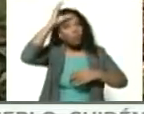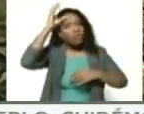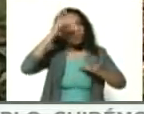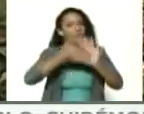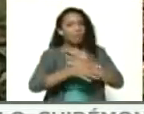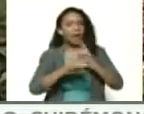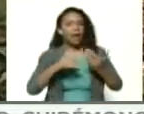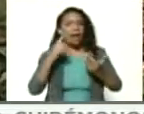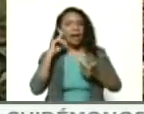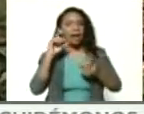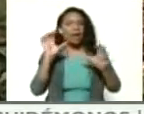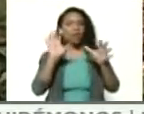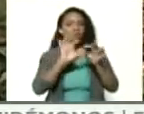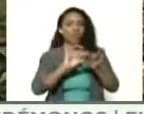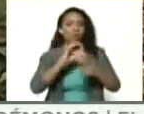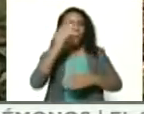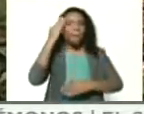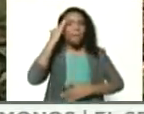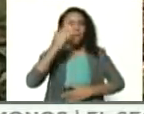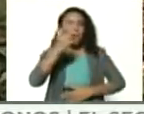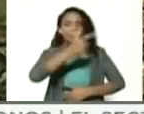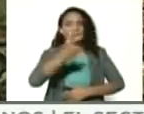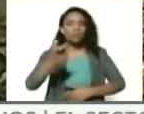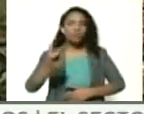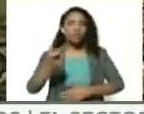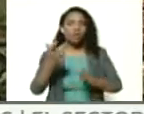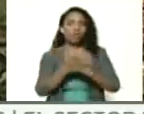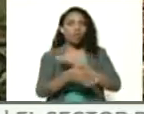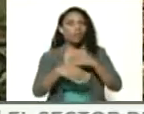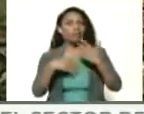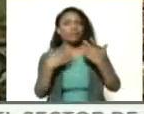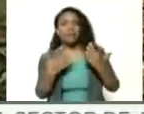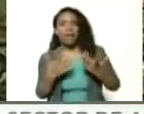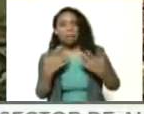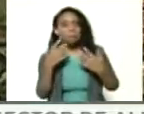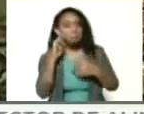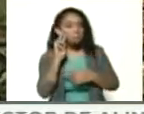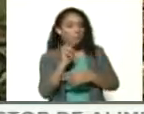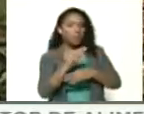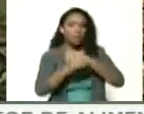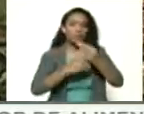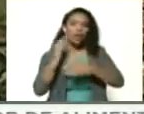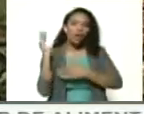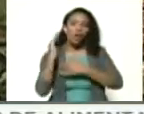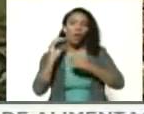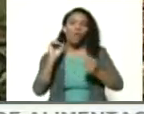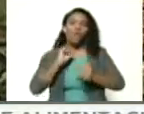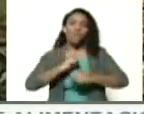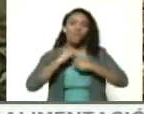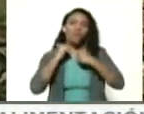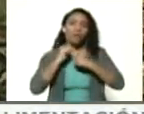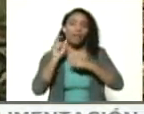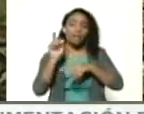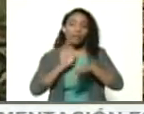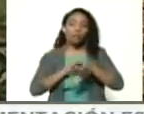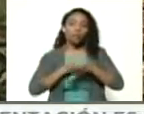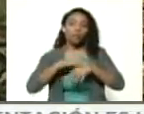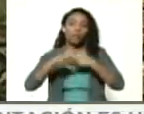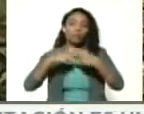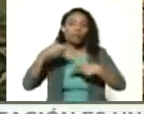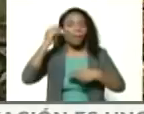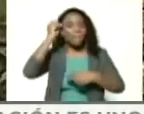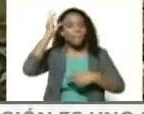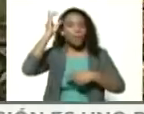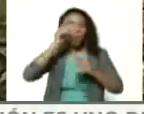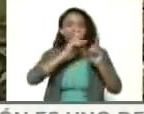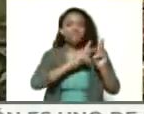unión cívico-militar, la doctrina que, bueno, se vino fortaleciendo a propósito de esa revolución y la capacidad